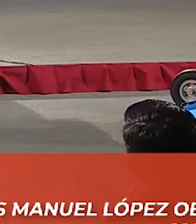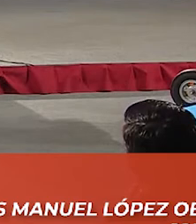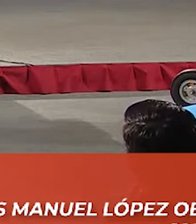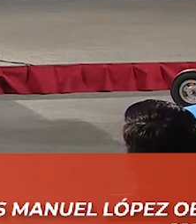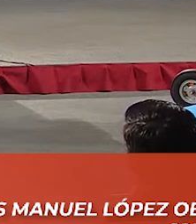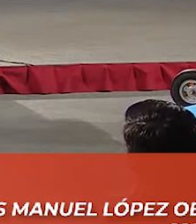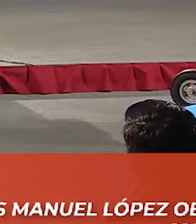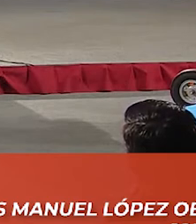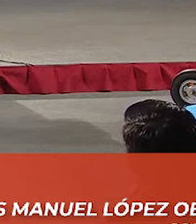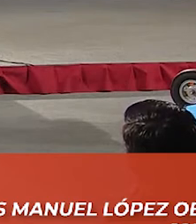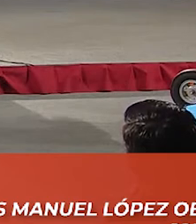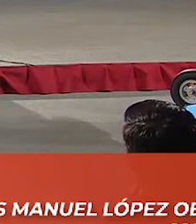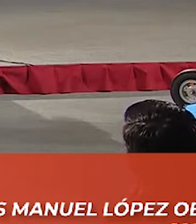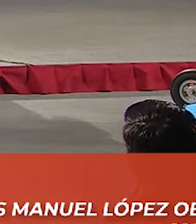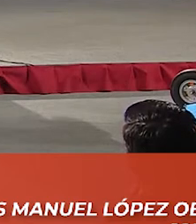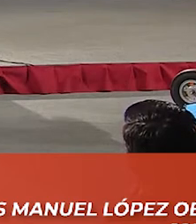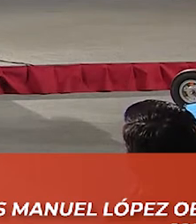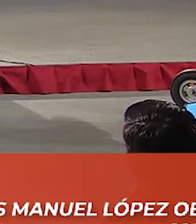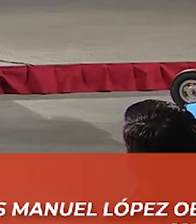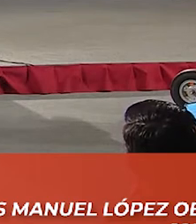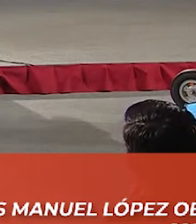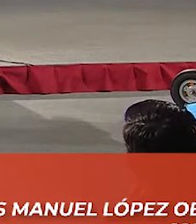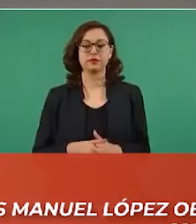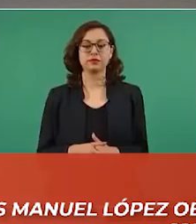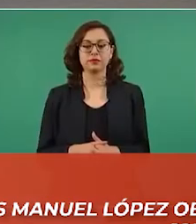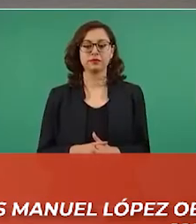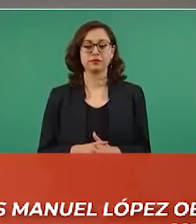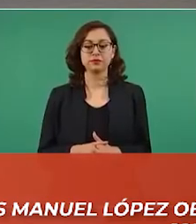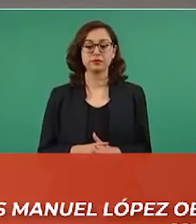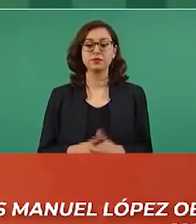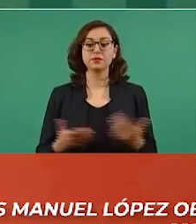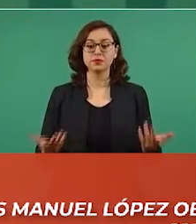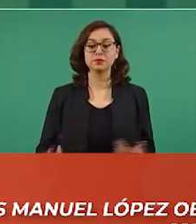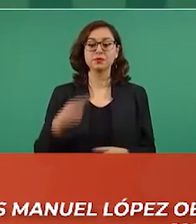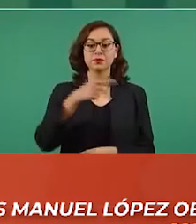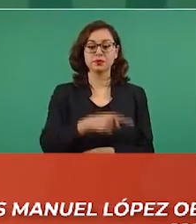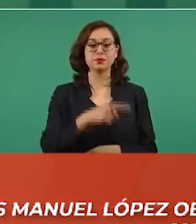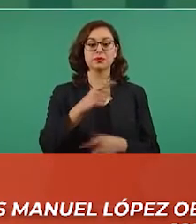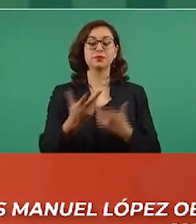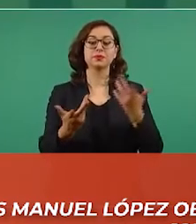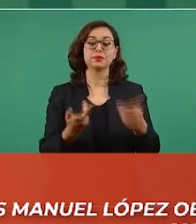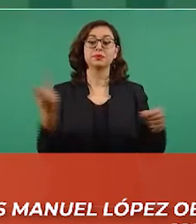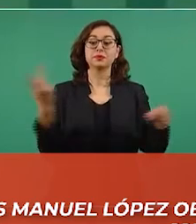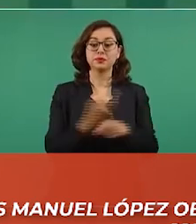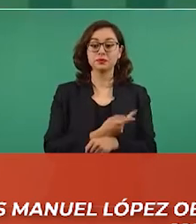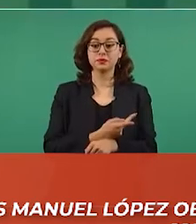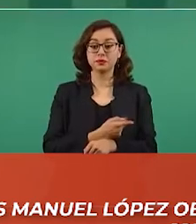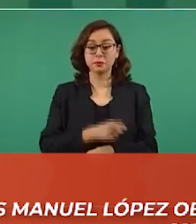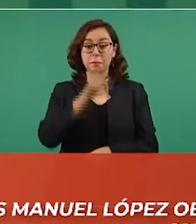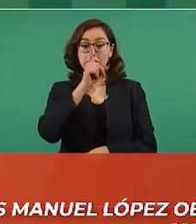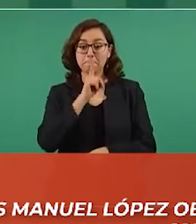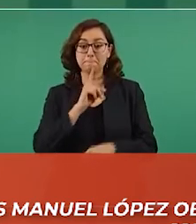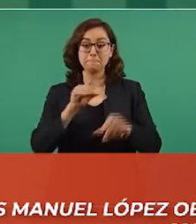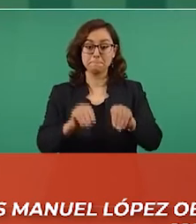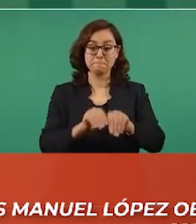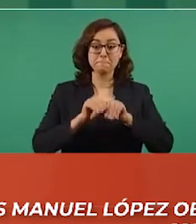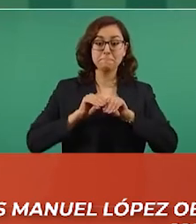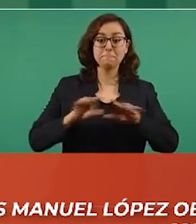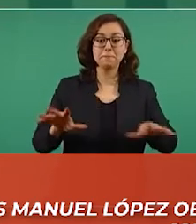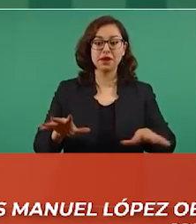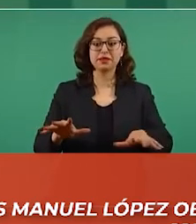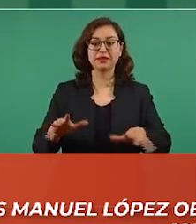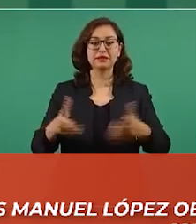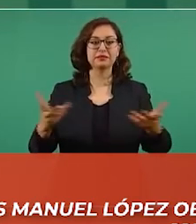Sí, nada más que la calumnia cuando no mancha tizna. Presidente.